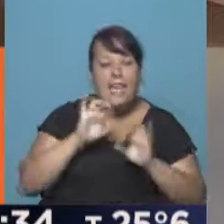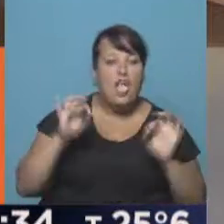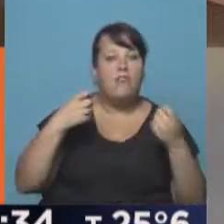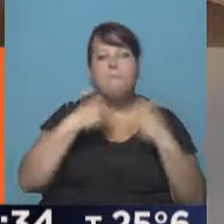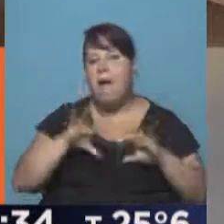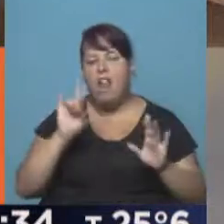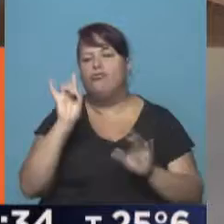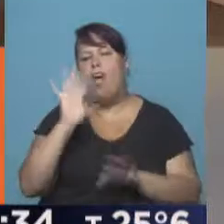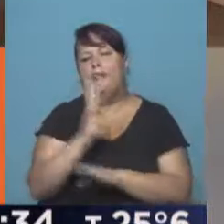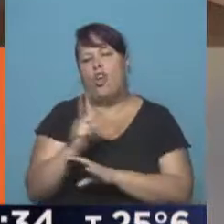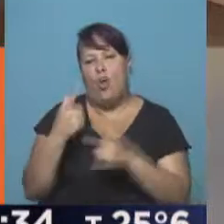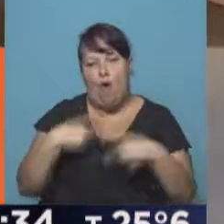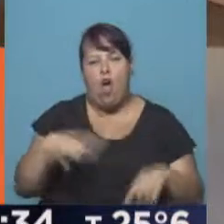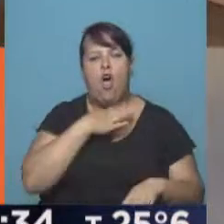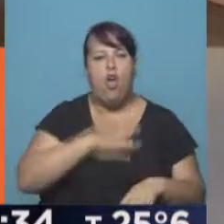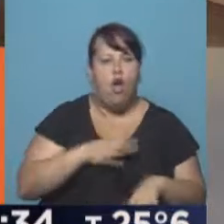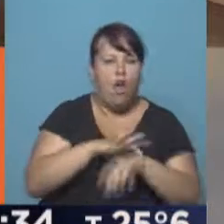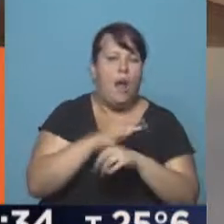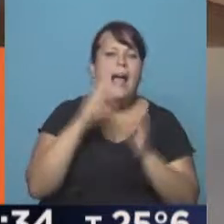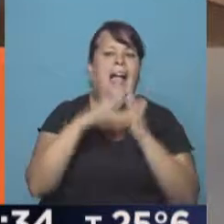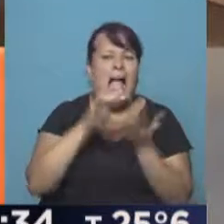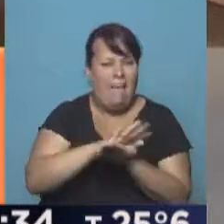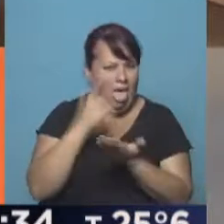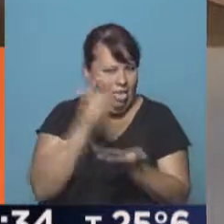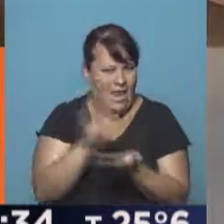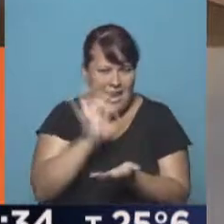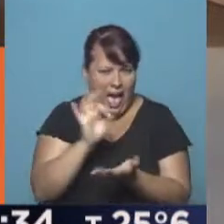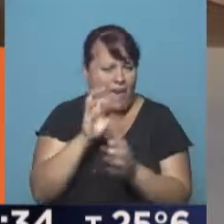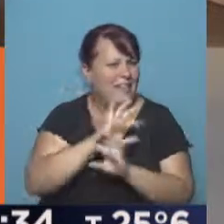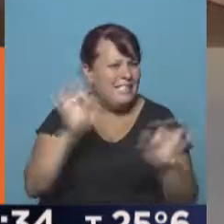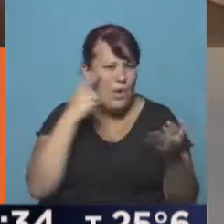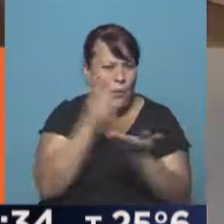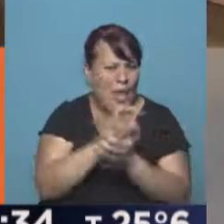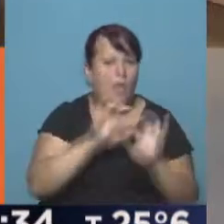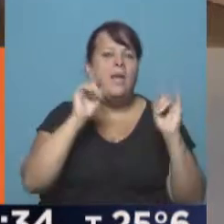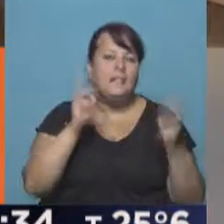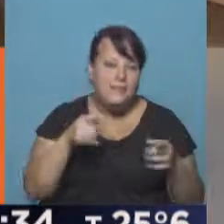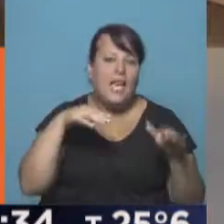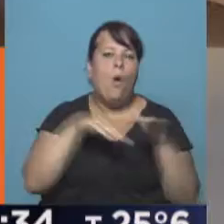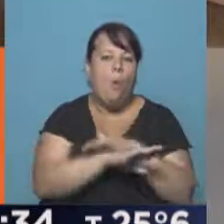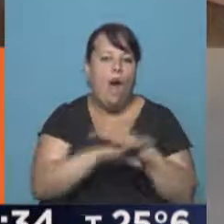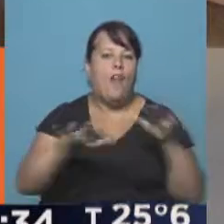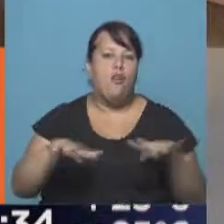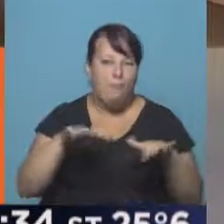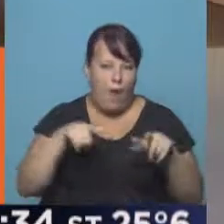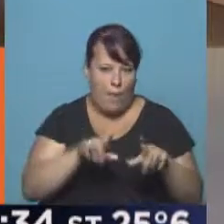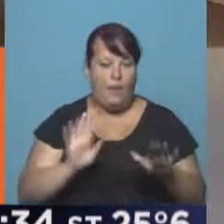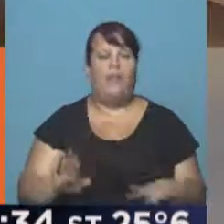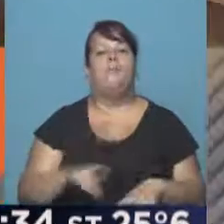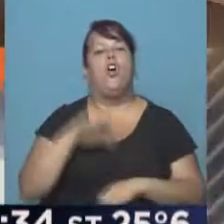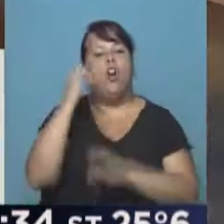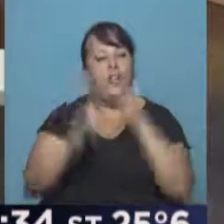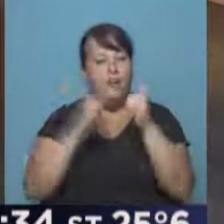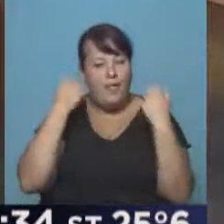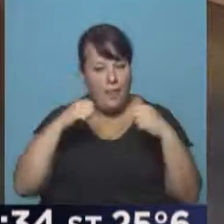otro daño más que el robo de joyas. Insisto, la casa estaba deshabitada, no había nadie viviendo, pero sí estaban los muebles adentro. Más